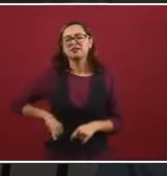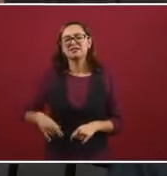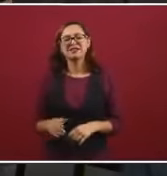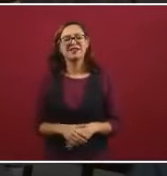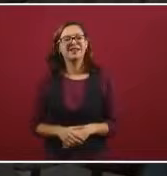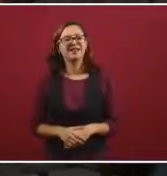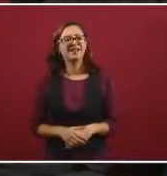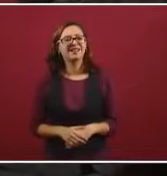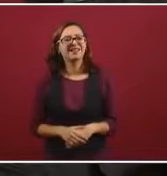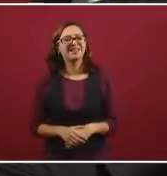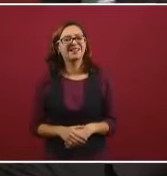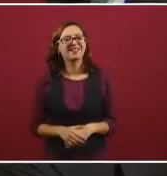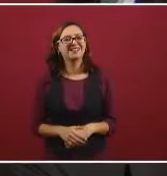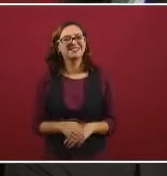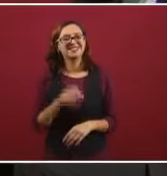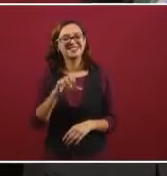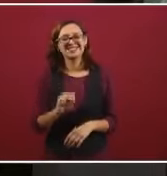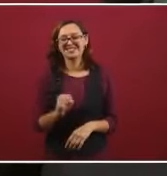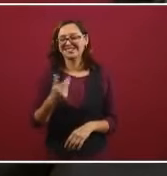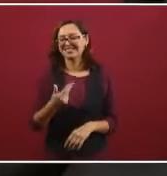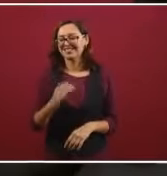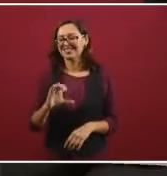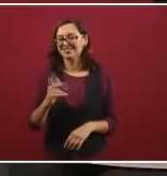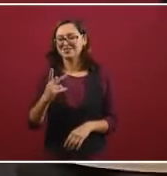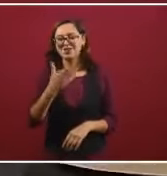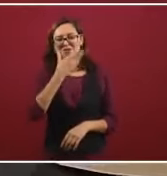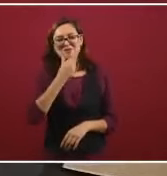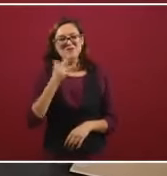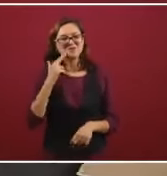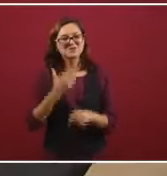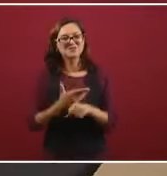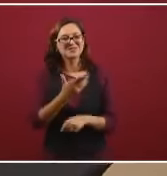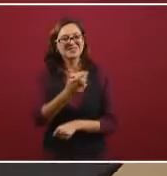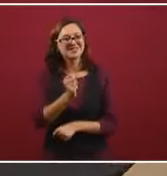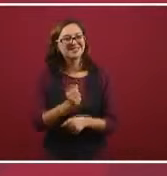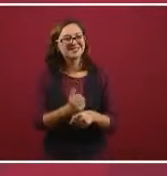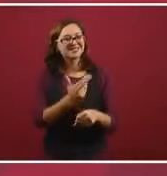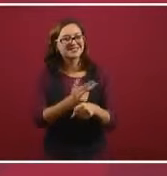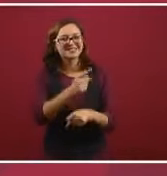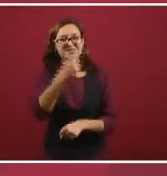Secretario de Hacienda, con ese razonamiento.